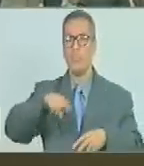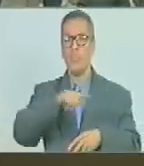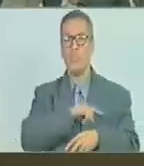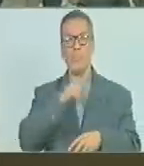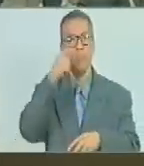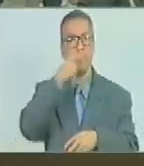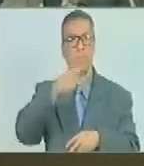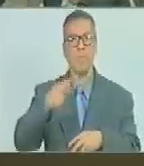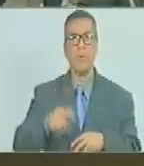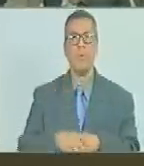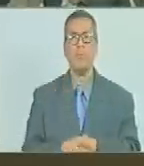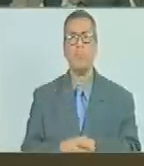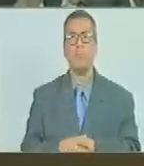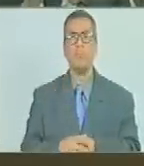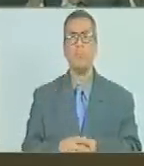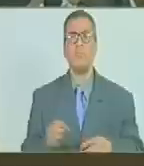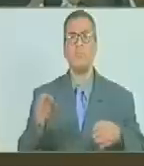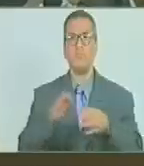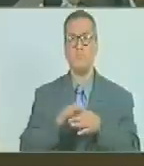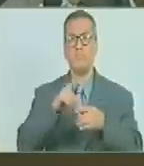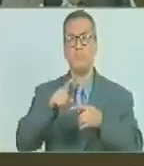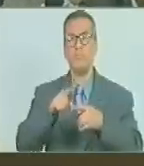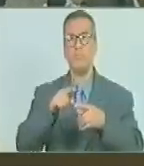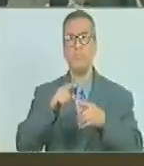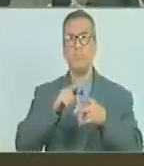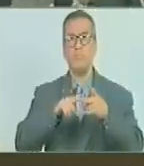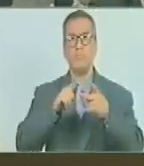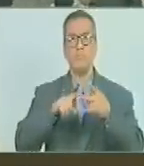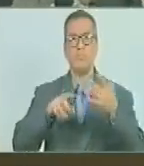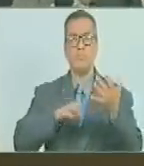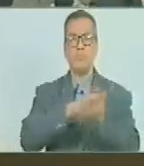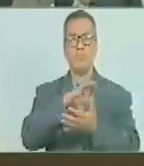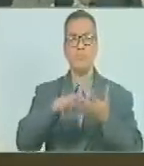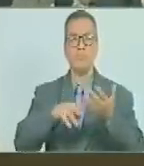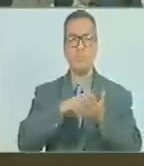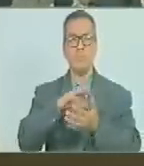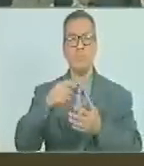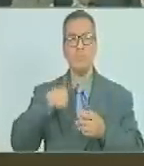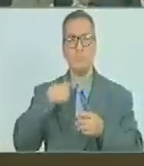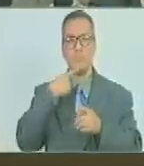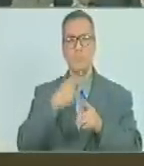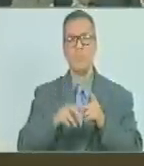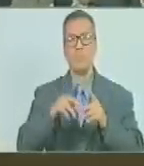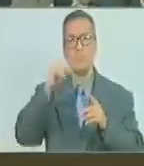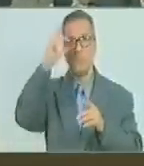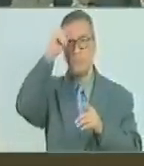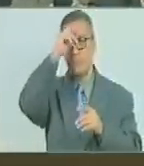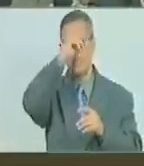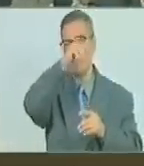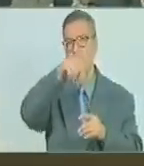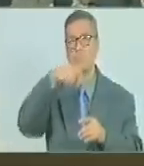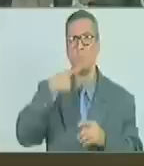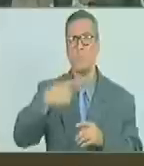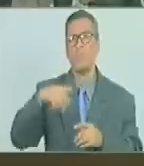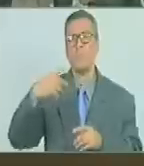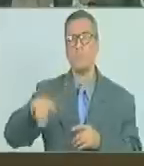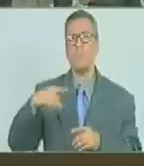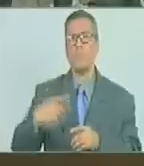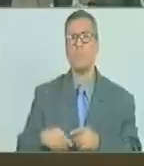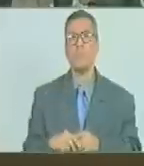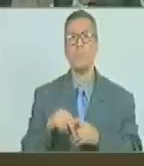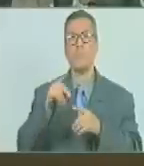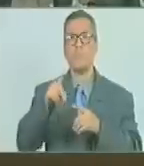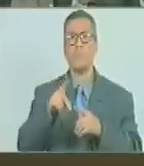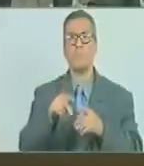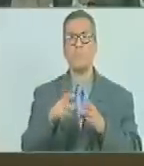pueblo forman parte de la teoría del colapso de la cual habla Donald Trump, y que esta derecha